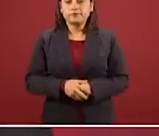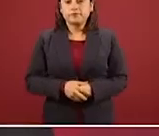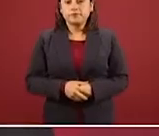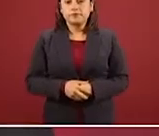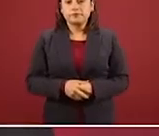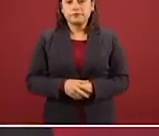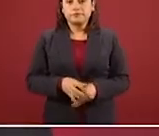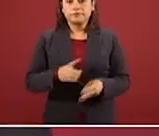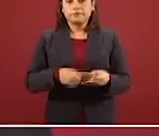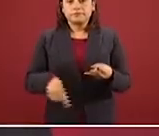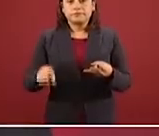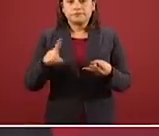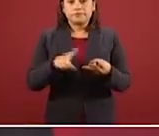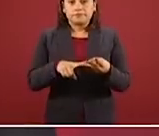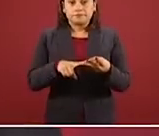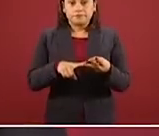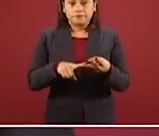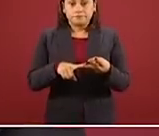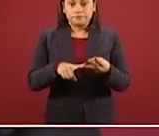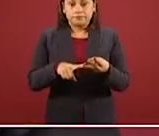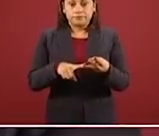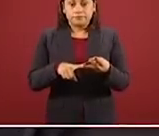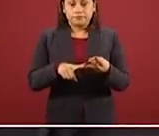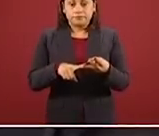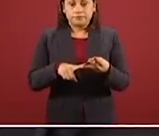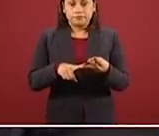Se está